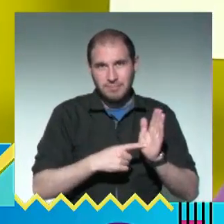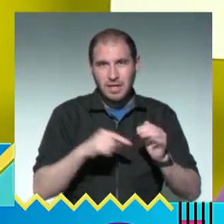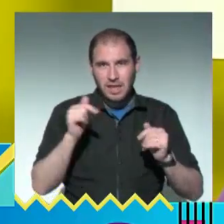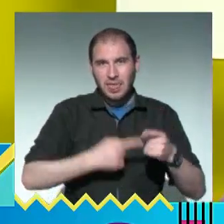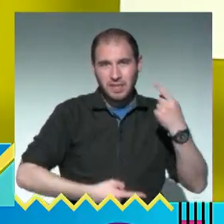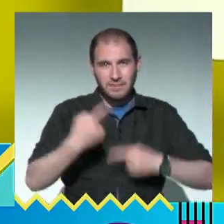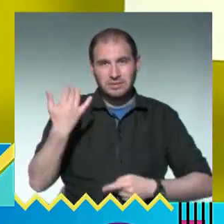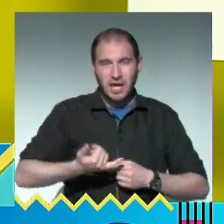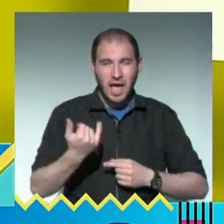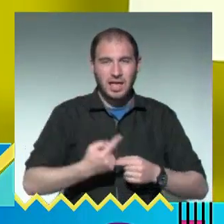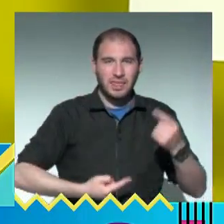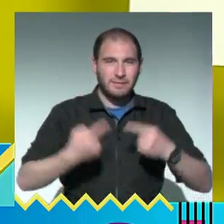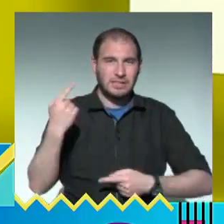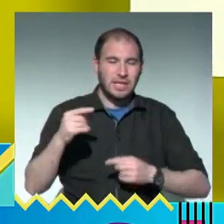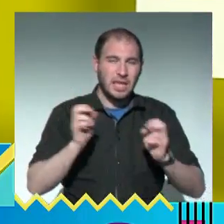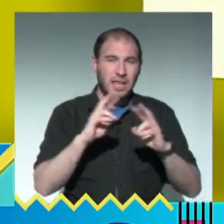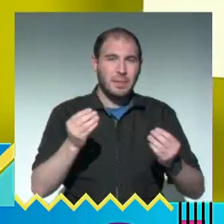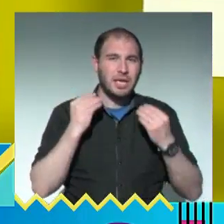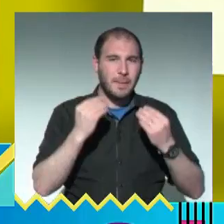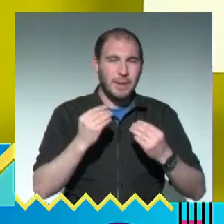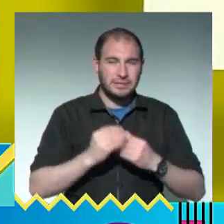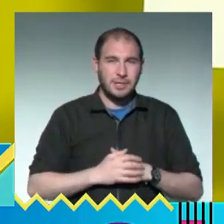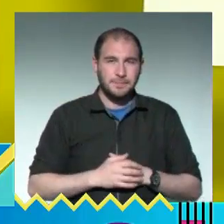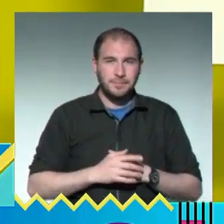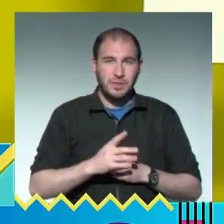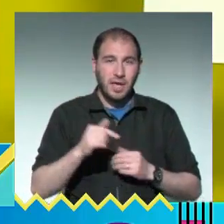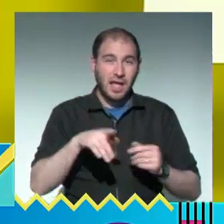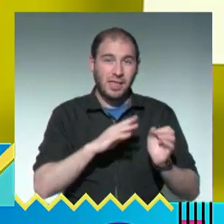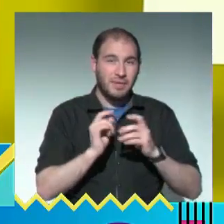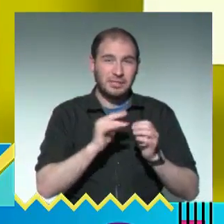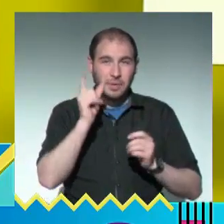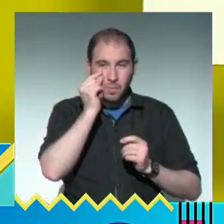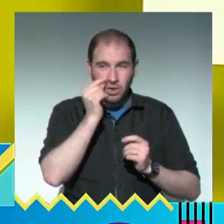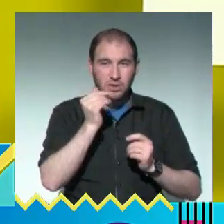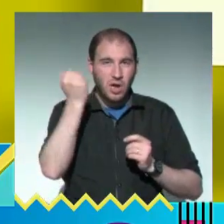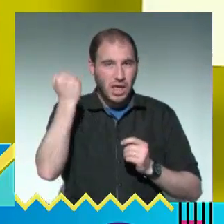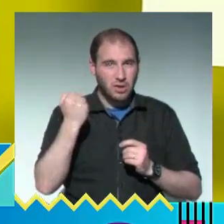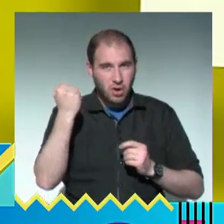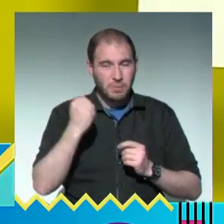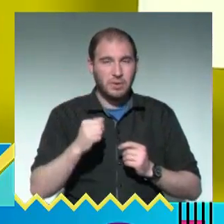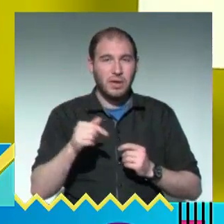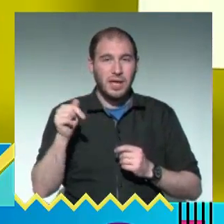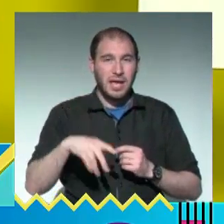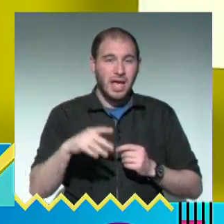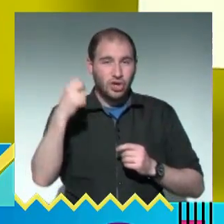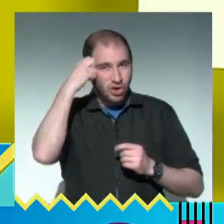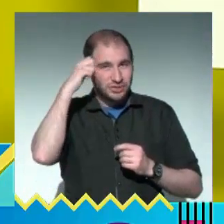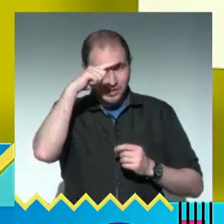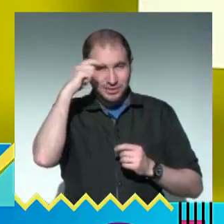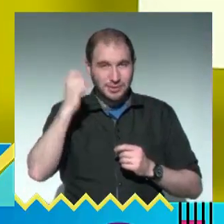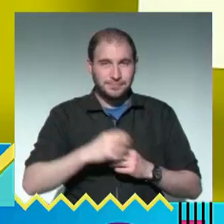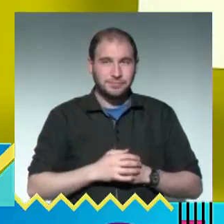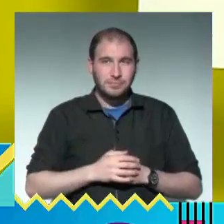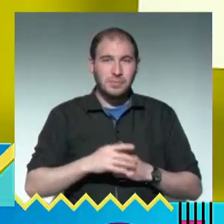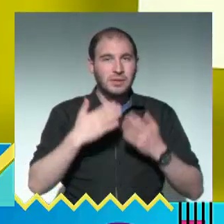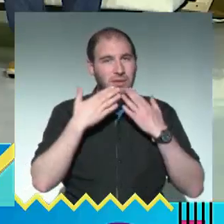esas diferencias, esas discrepancias en relación a lo que pasa justamente en estos debates políticos y económicos, en este caso en el Congreso de la Nación.